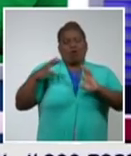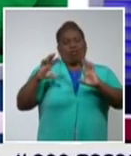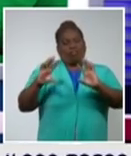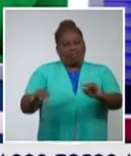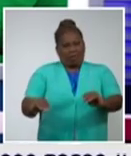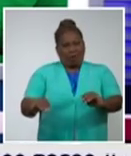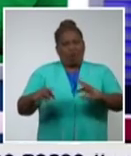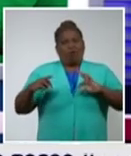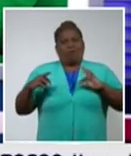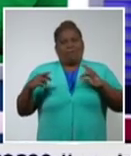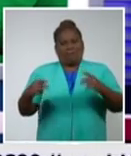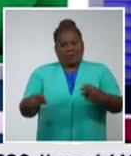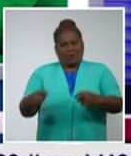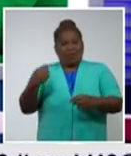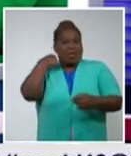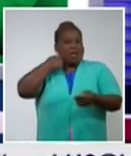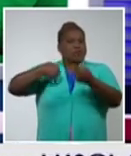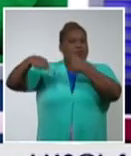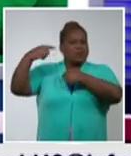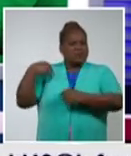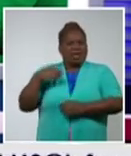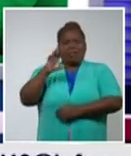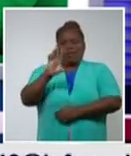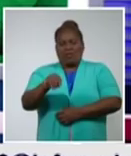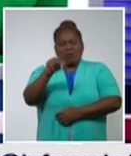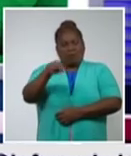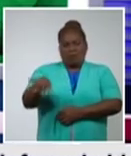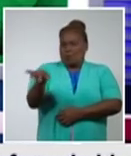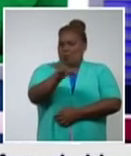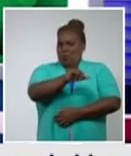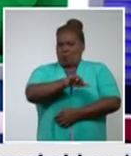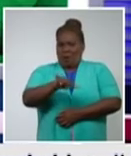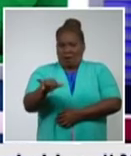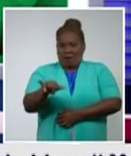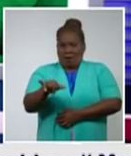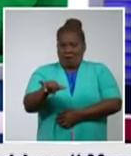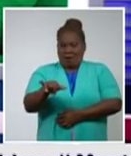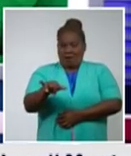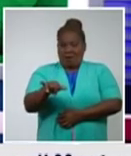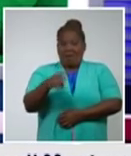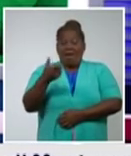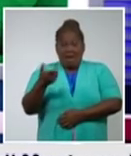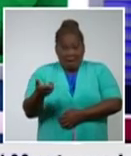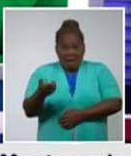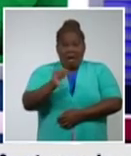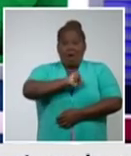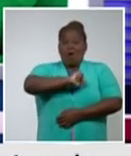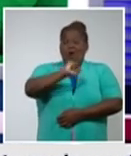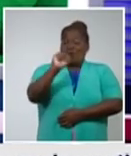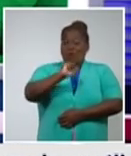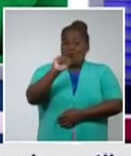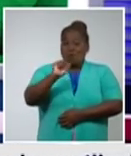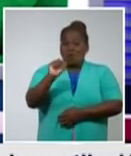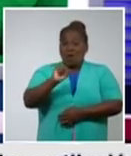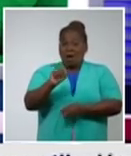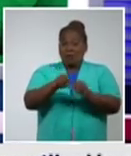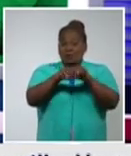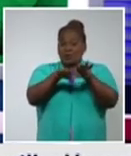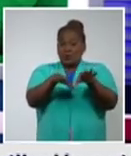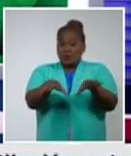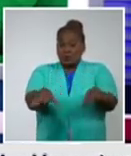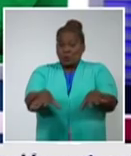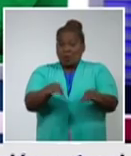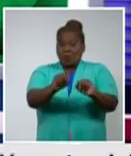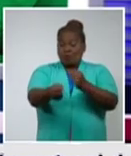desde que se empezó a hablar de las vacunas en el mundo, que para lograr que la transmisión se